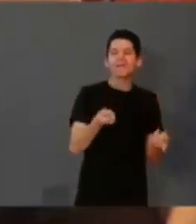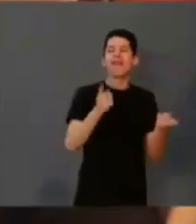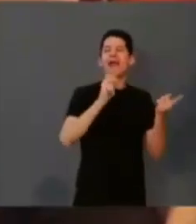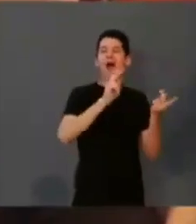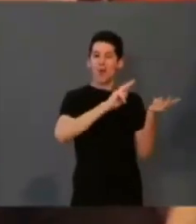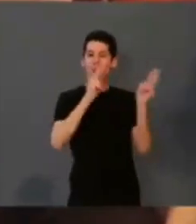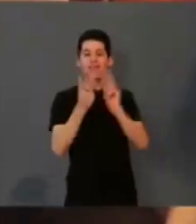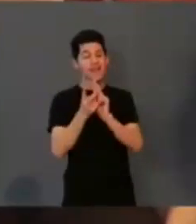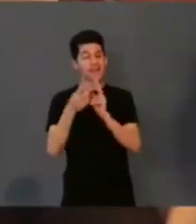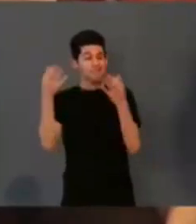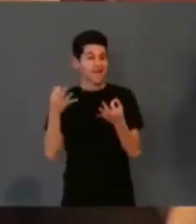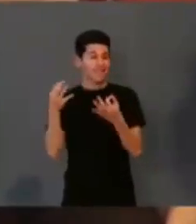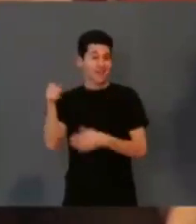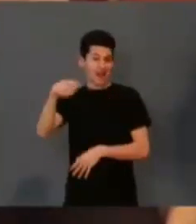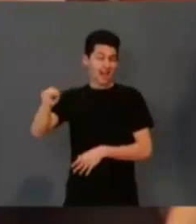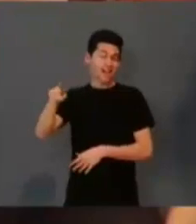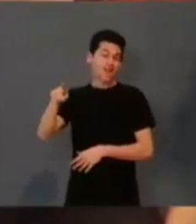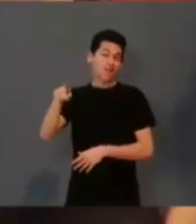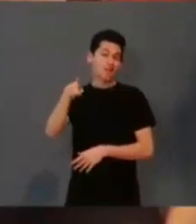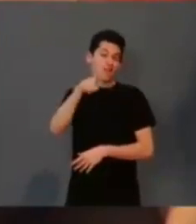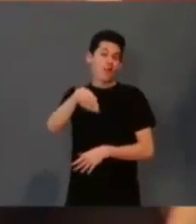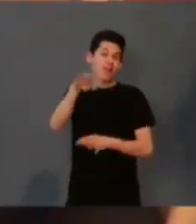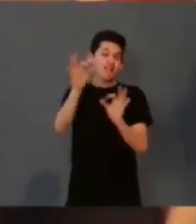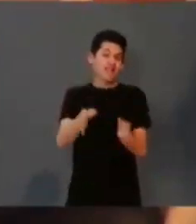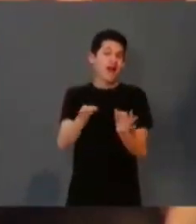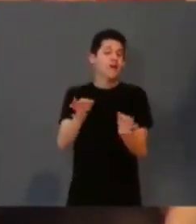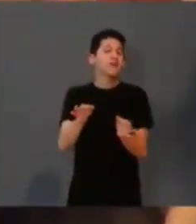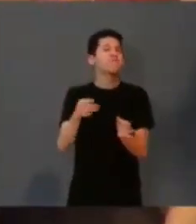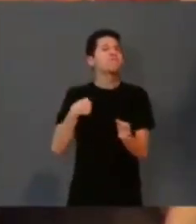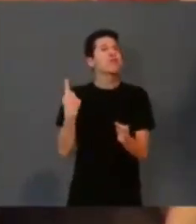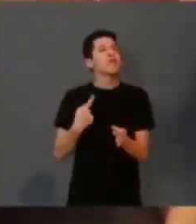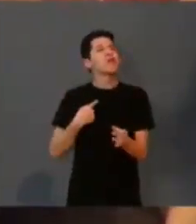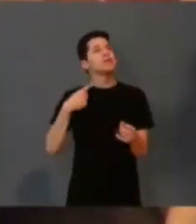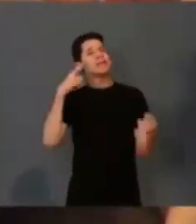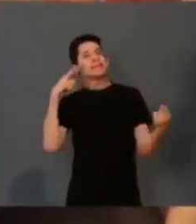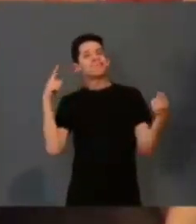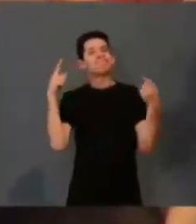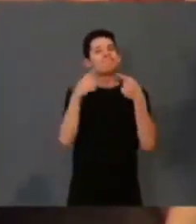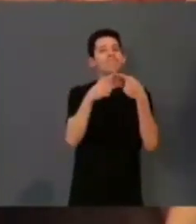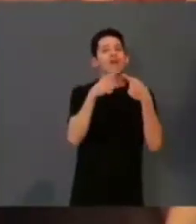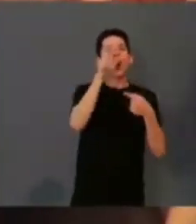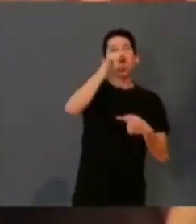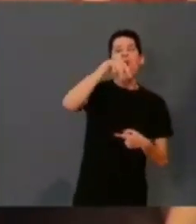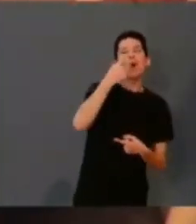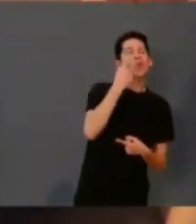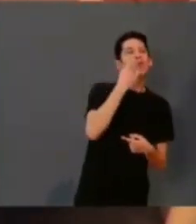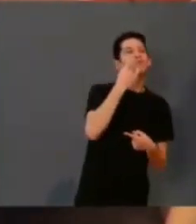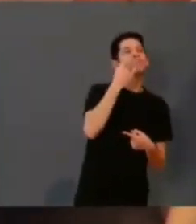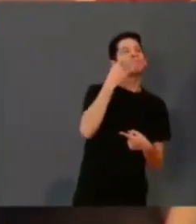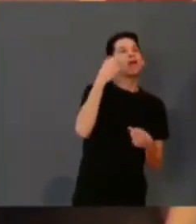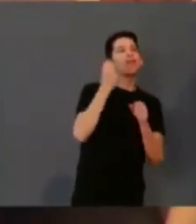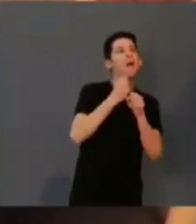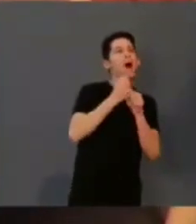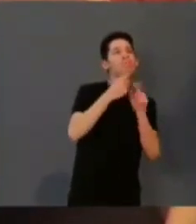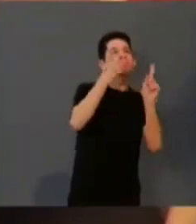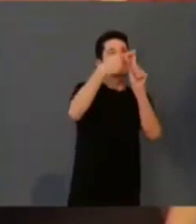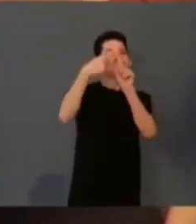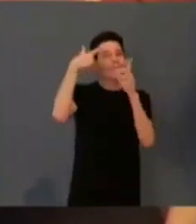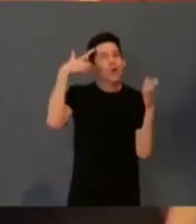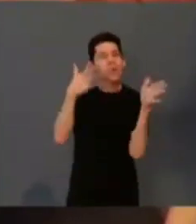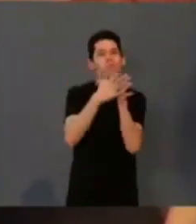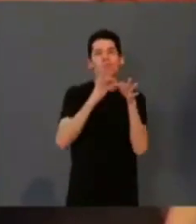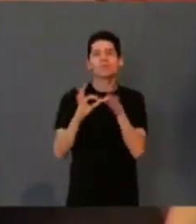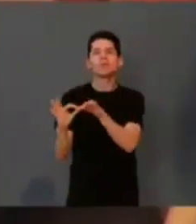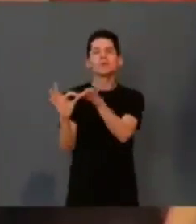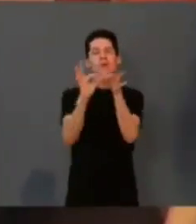ustedes saben que tenemos como Misión del sistema de Naciones Unidas trabajar conjuntamente y hemos